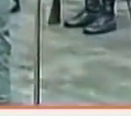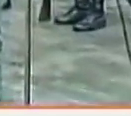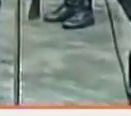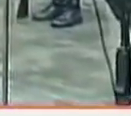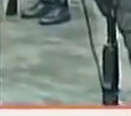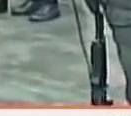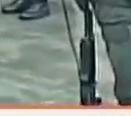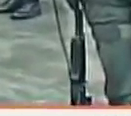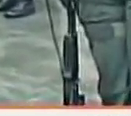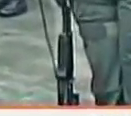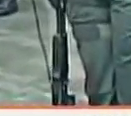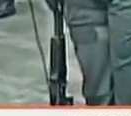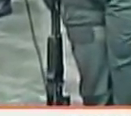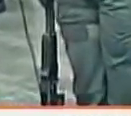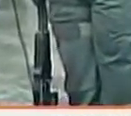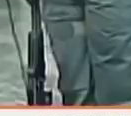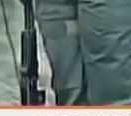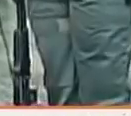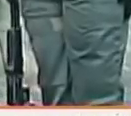¡Atención! ¡Hey!